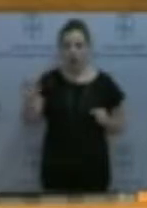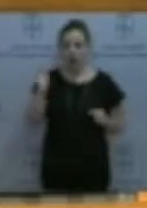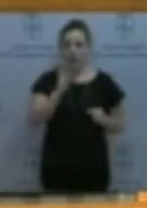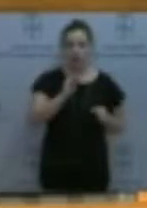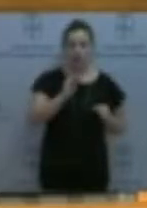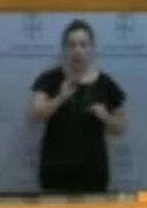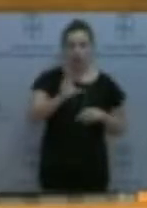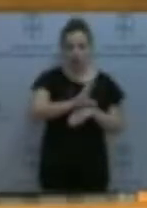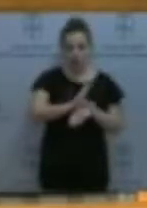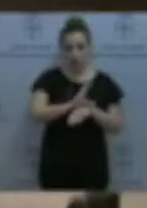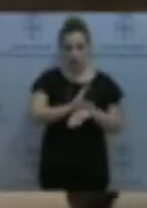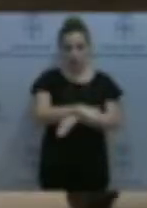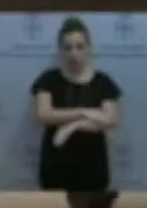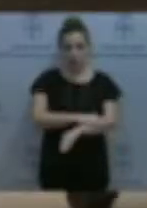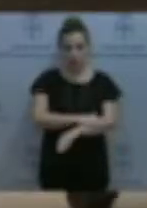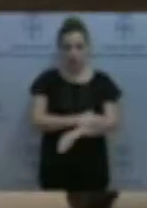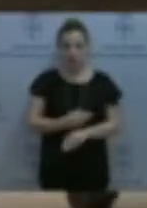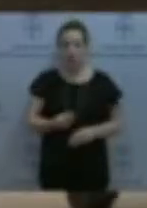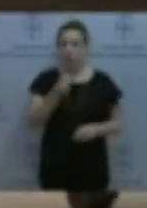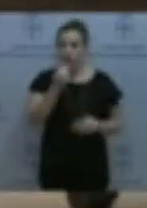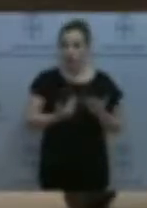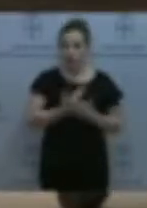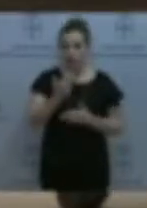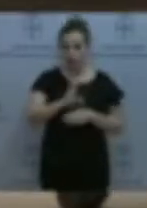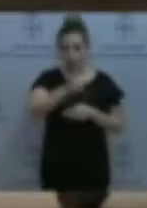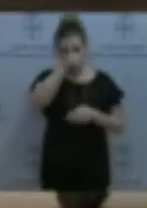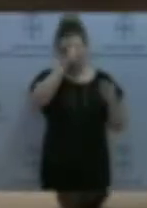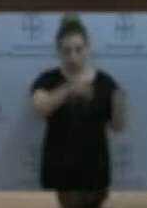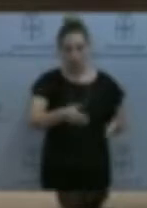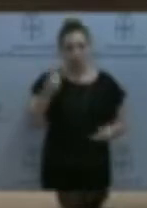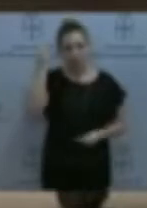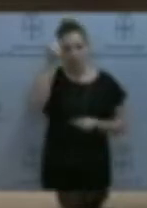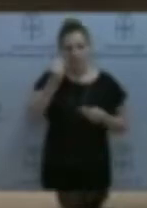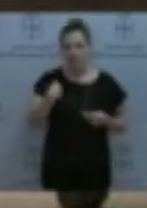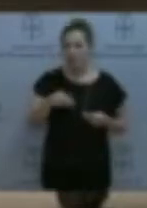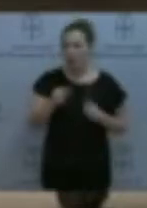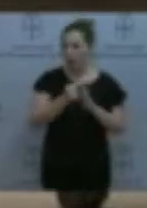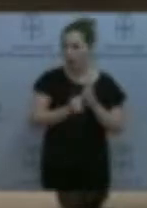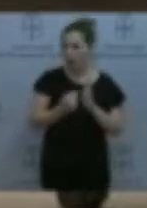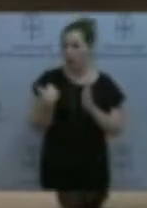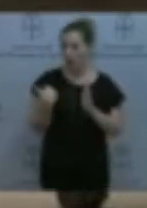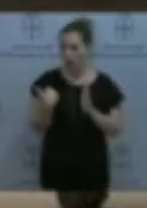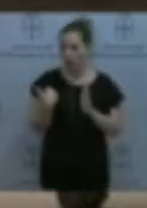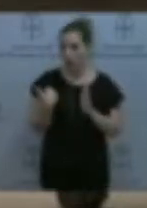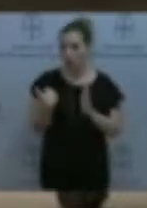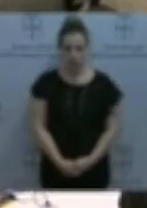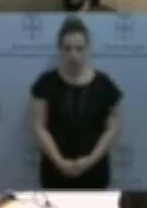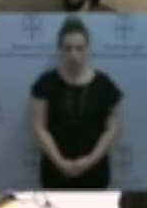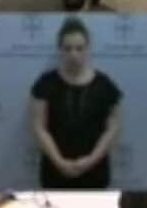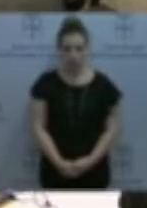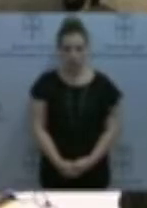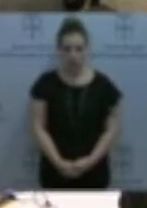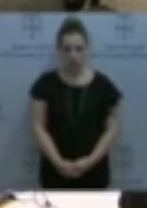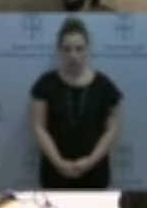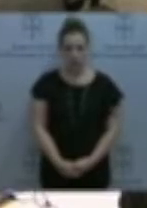Buenos días, señor consejero. ¿Cree, a la luz de los datos recientes, que el modelo energético satisface las necesidades básicas en Asturias?